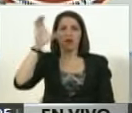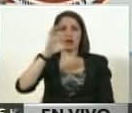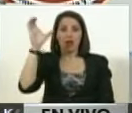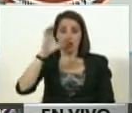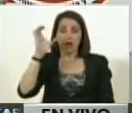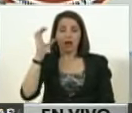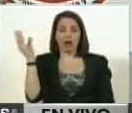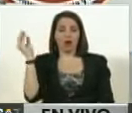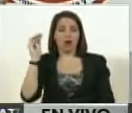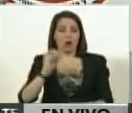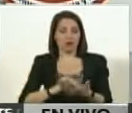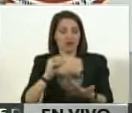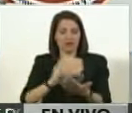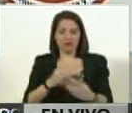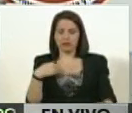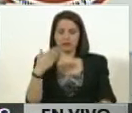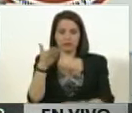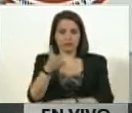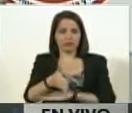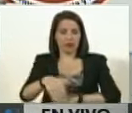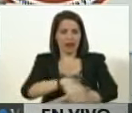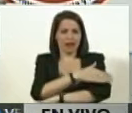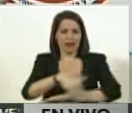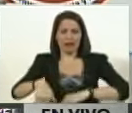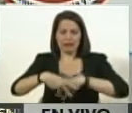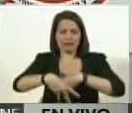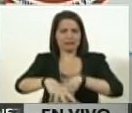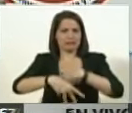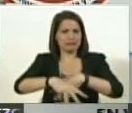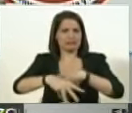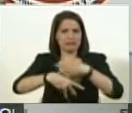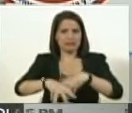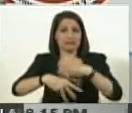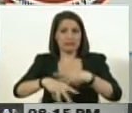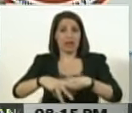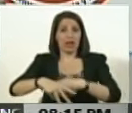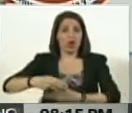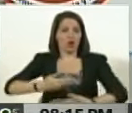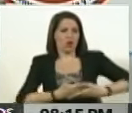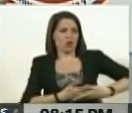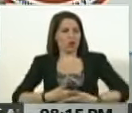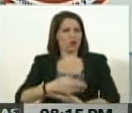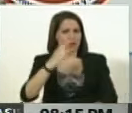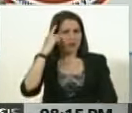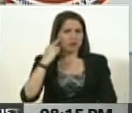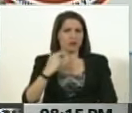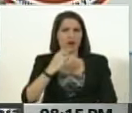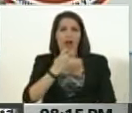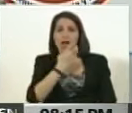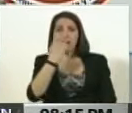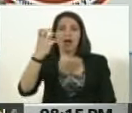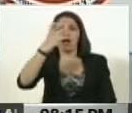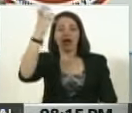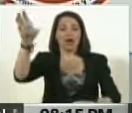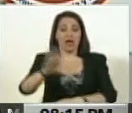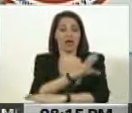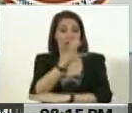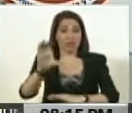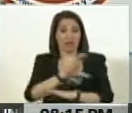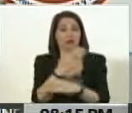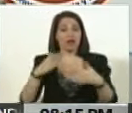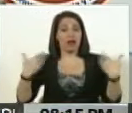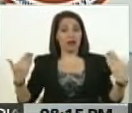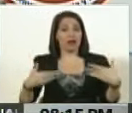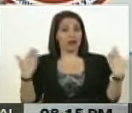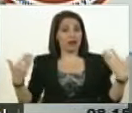una vez más a las calles de la cuna de Bolívar, con su canto, su alegría, y